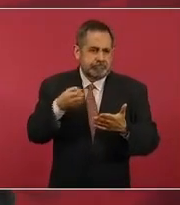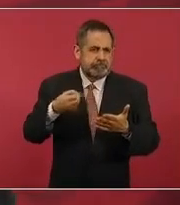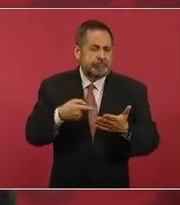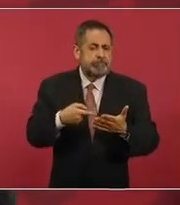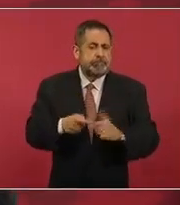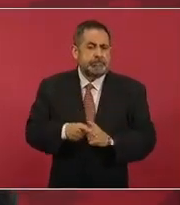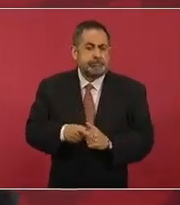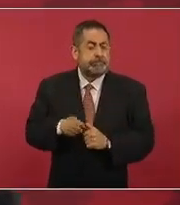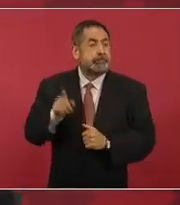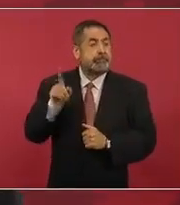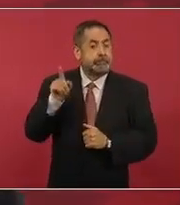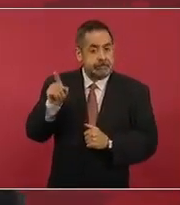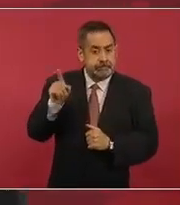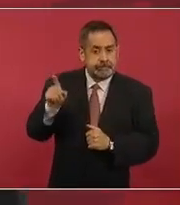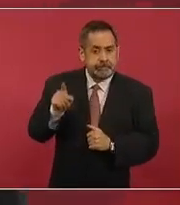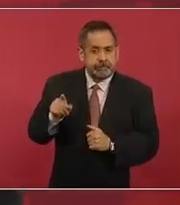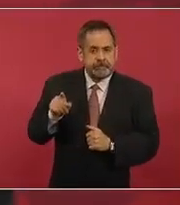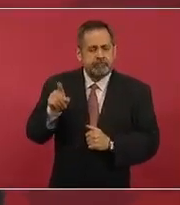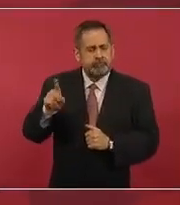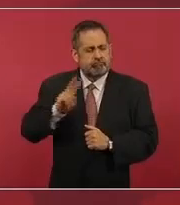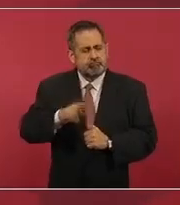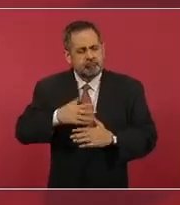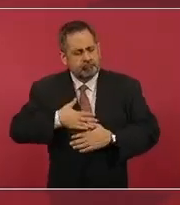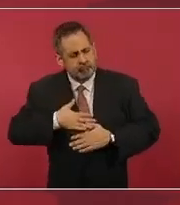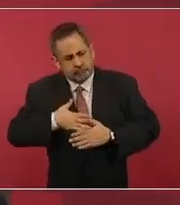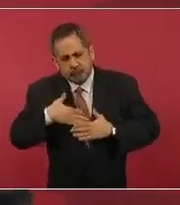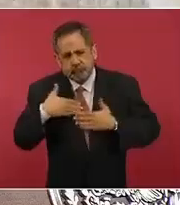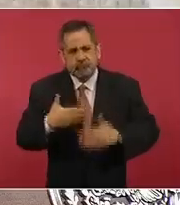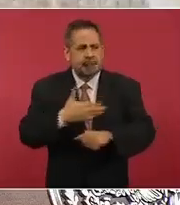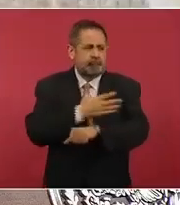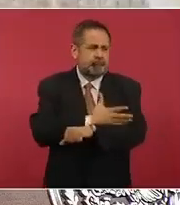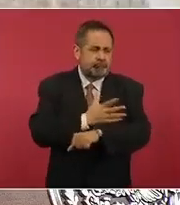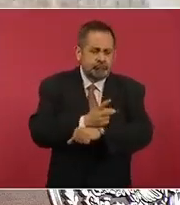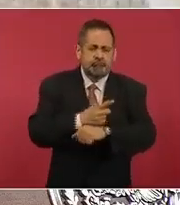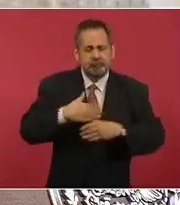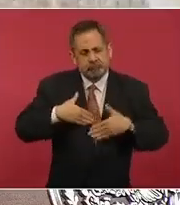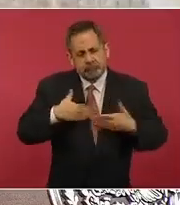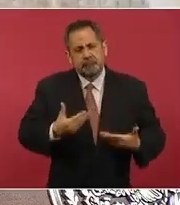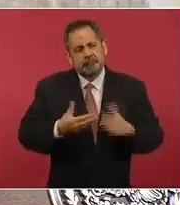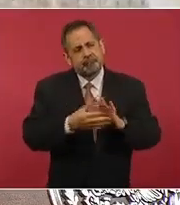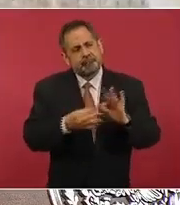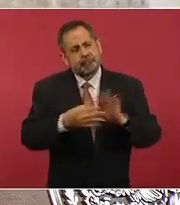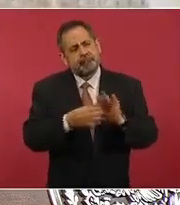Él es muy sincero, muy honesto.